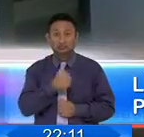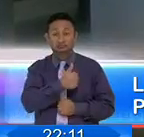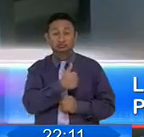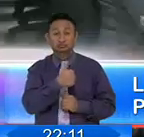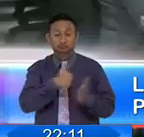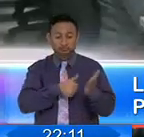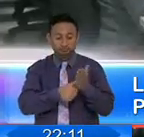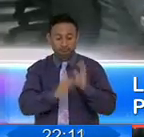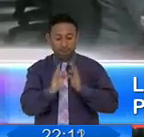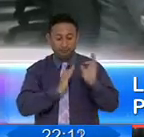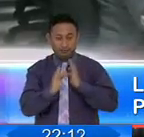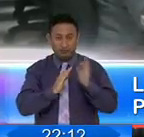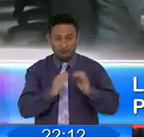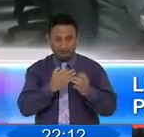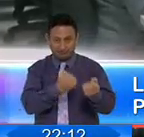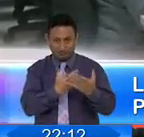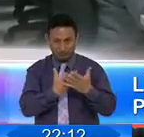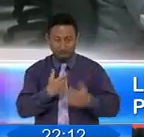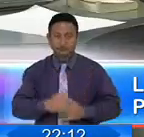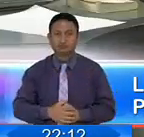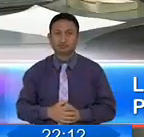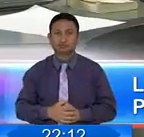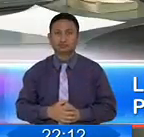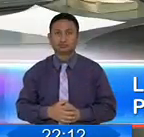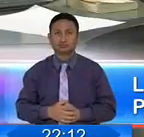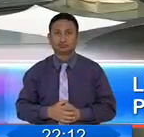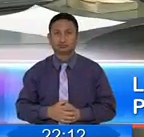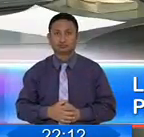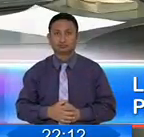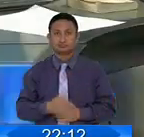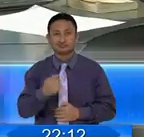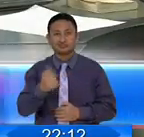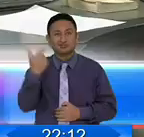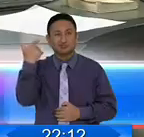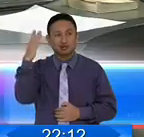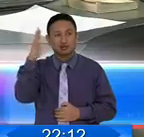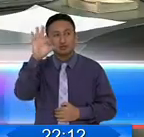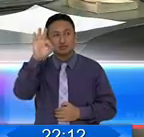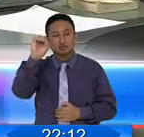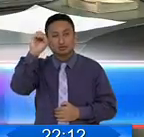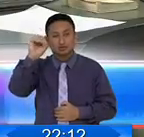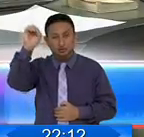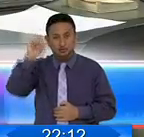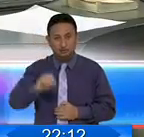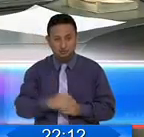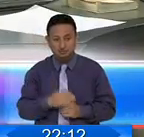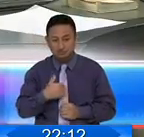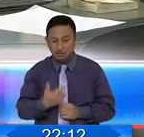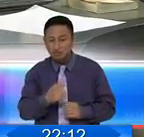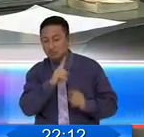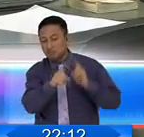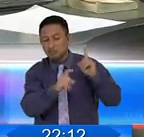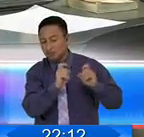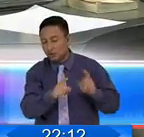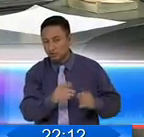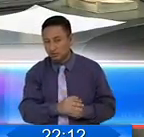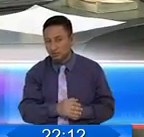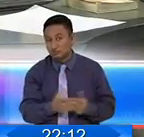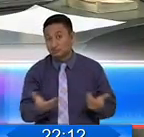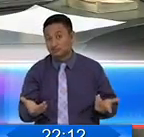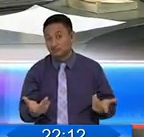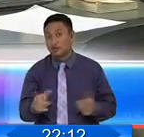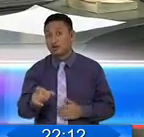de Telecomunicaciones, Andrés Michelena. Casi la mayoría, un 90%, son para buscar información. Es decir, la